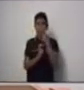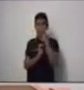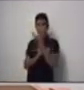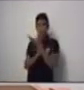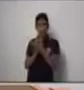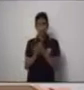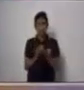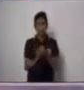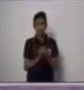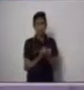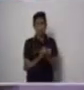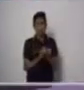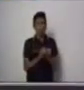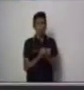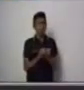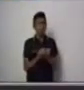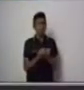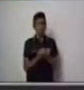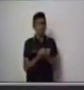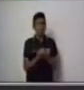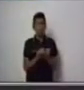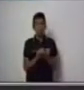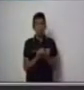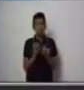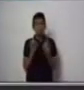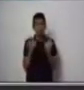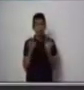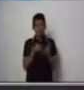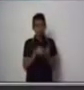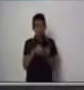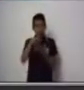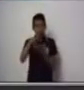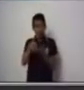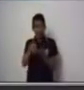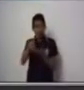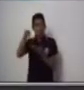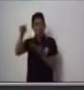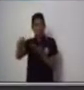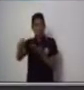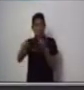Muy bien. Saltamontes. Vamos y formamos una nueva palabra.